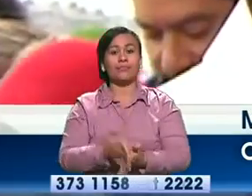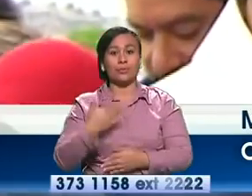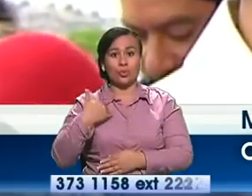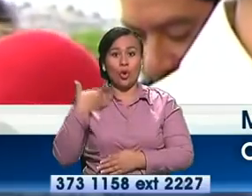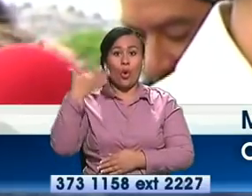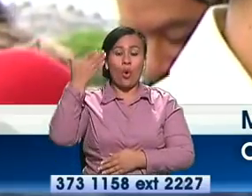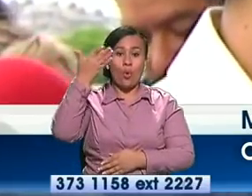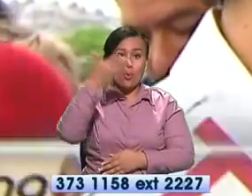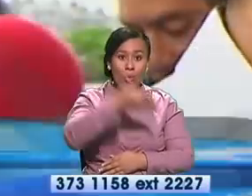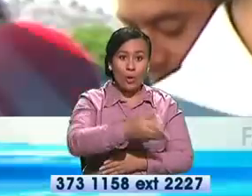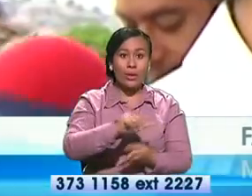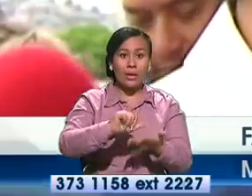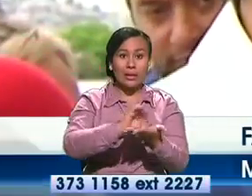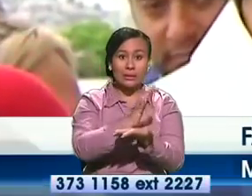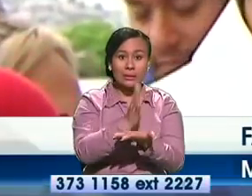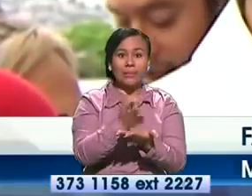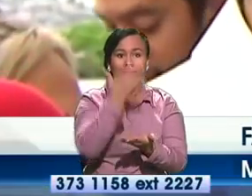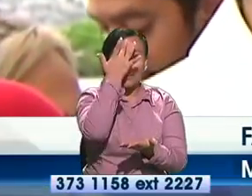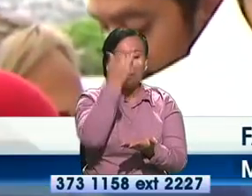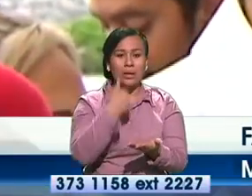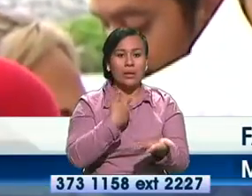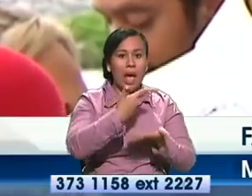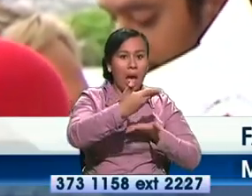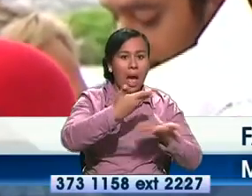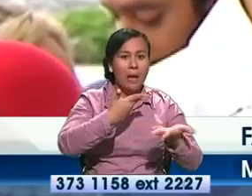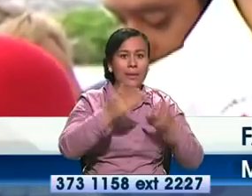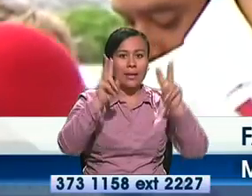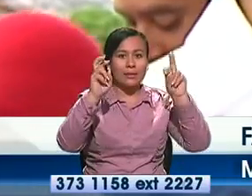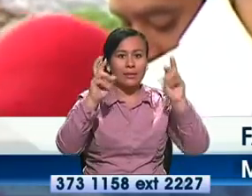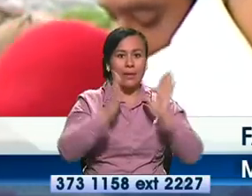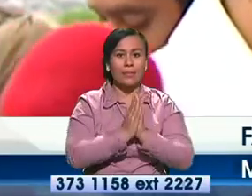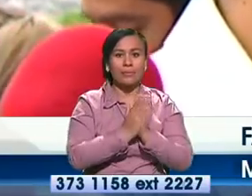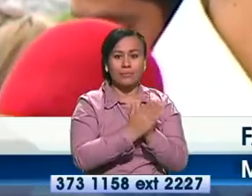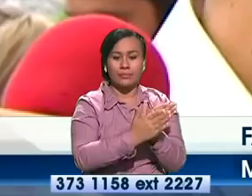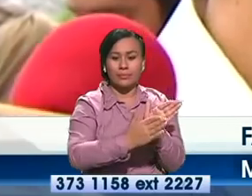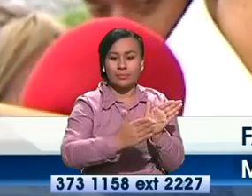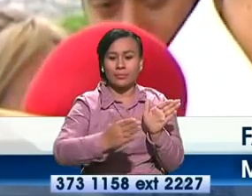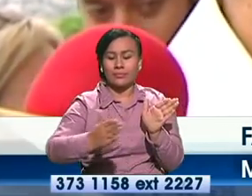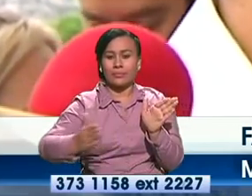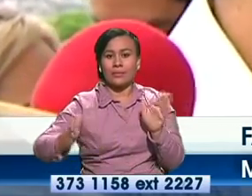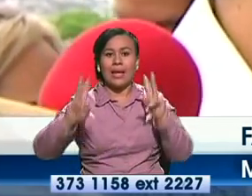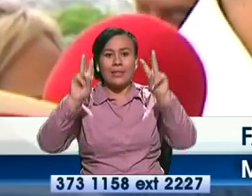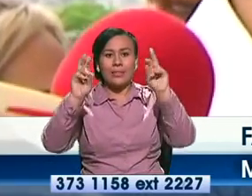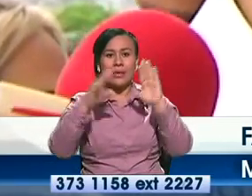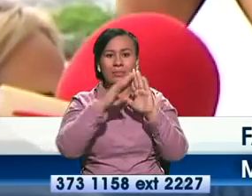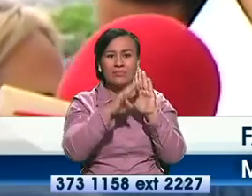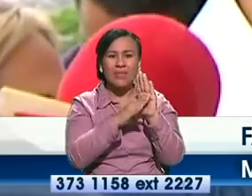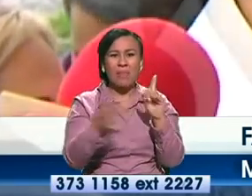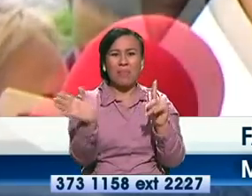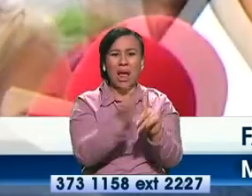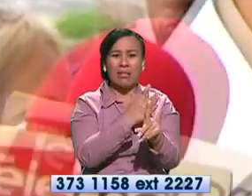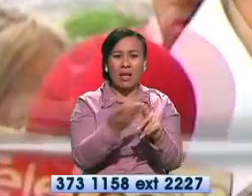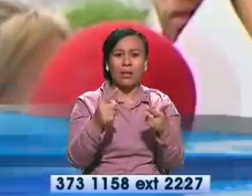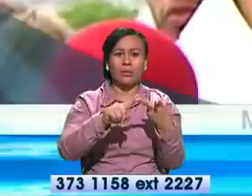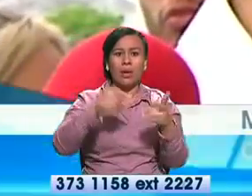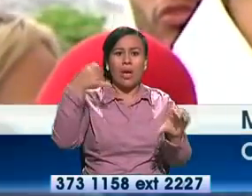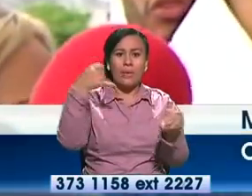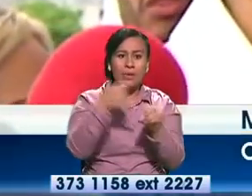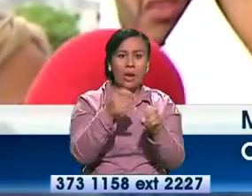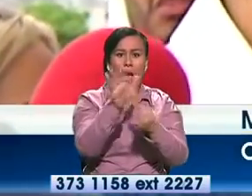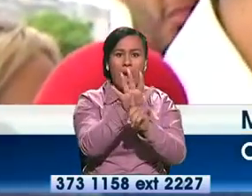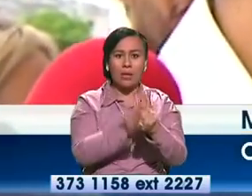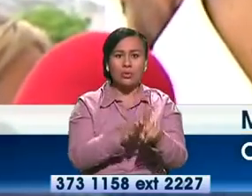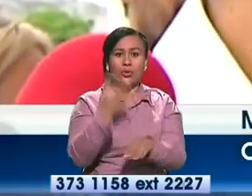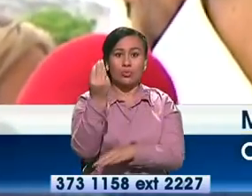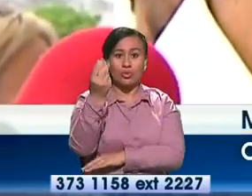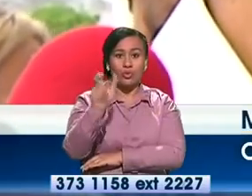los avances del proceso que nosotros hemos enfrentado alrededor de los temas de violencia, de delitos sexuales, y fundamentalmente lo que